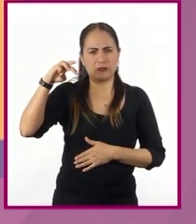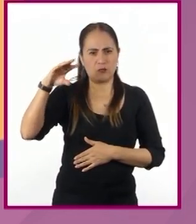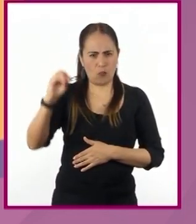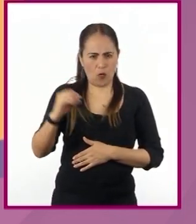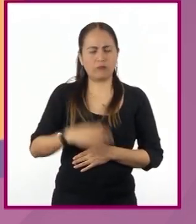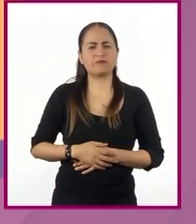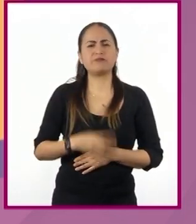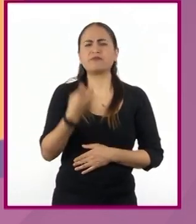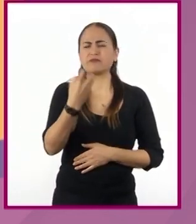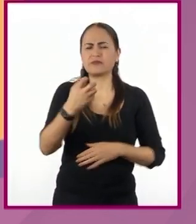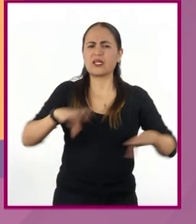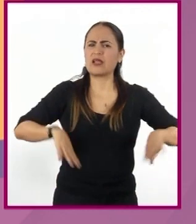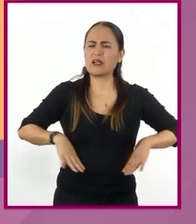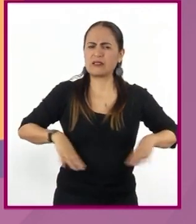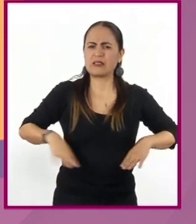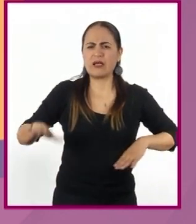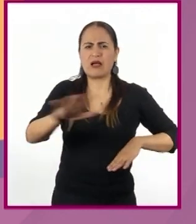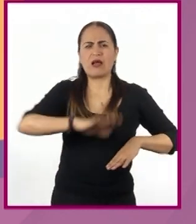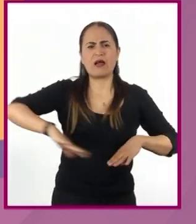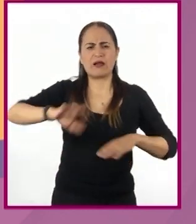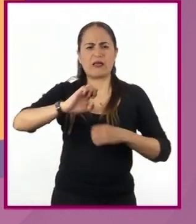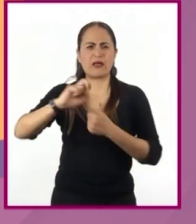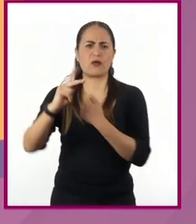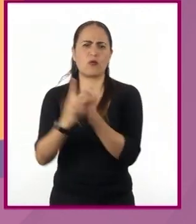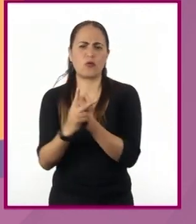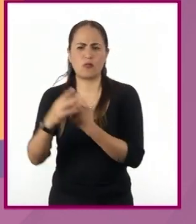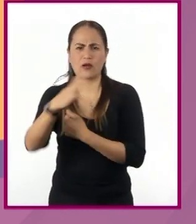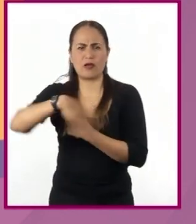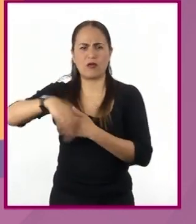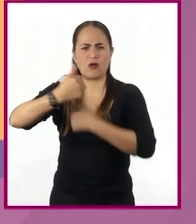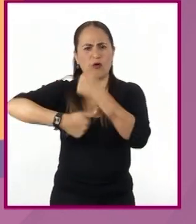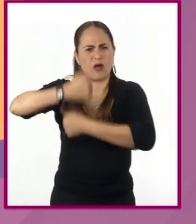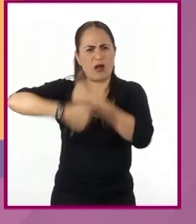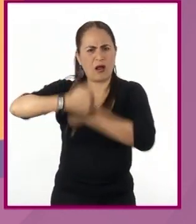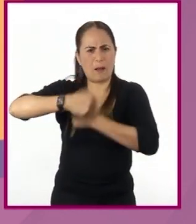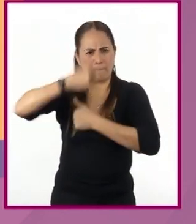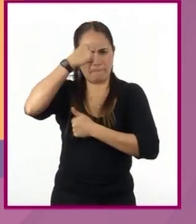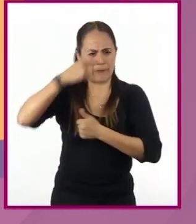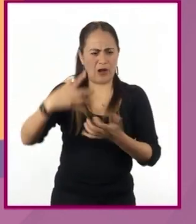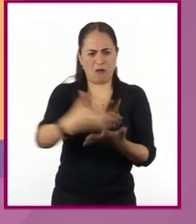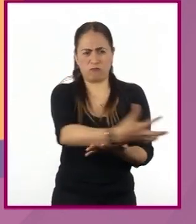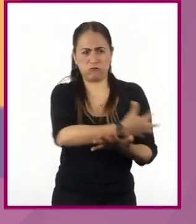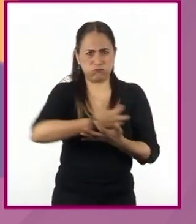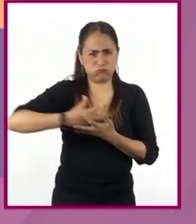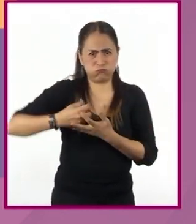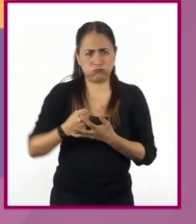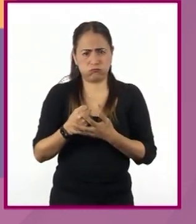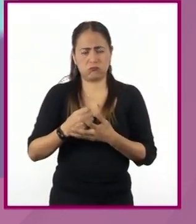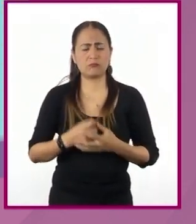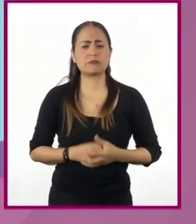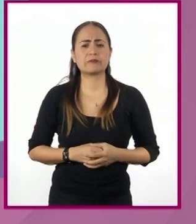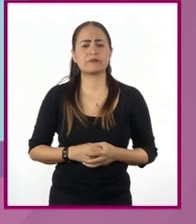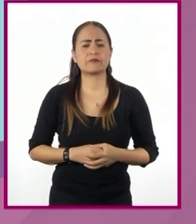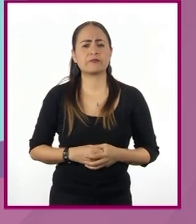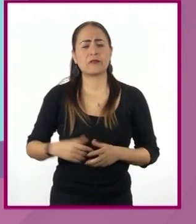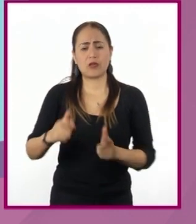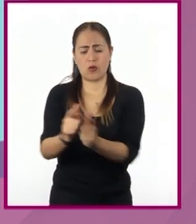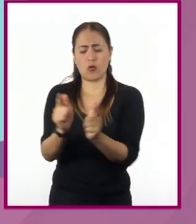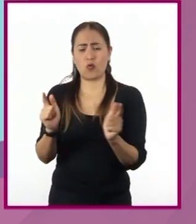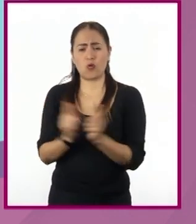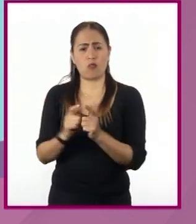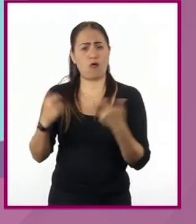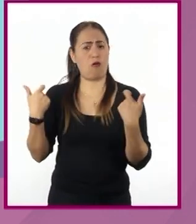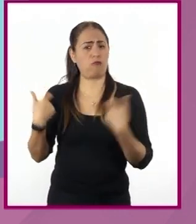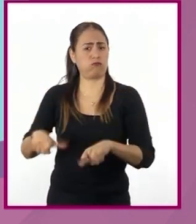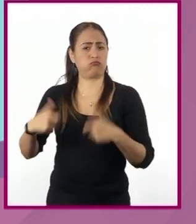potencias industriales europeas comenzaron a competir entre sí por el control de los recursos. La burguesía, mientras